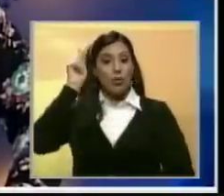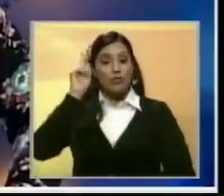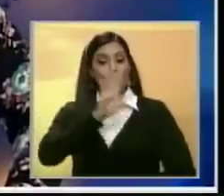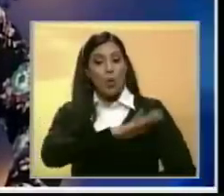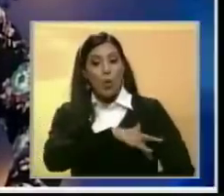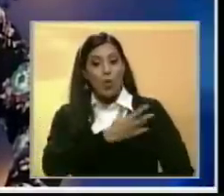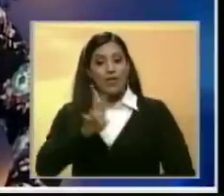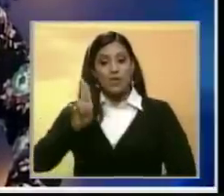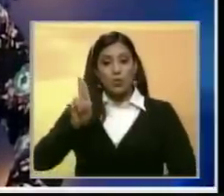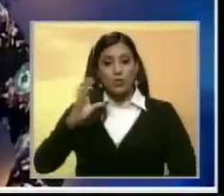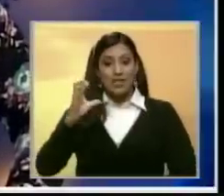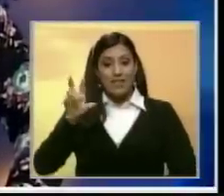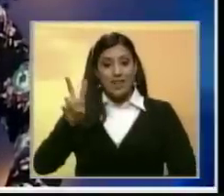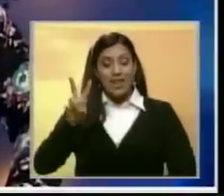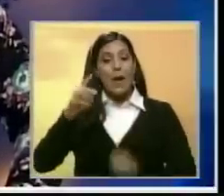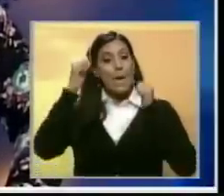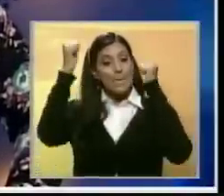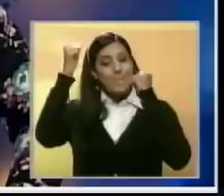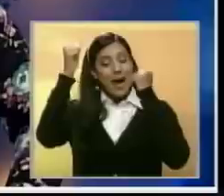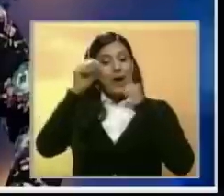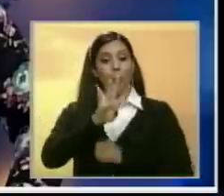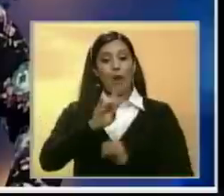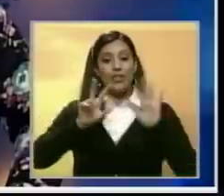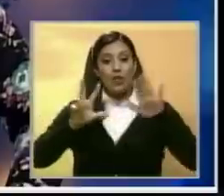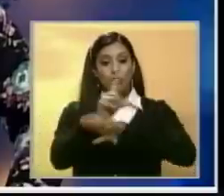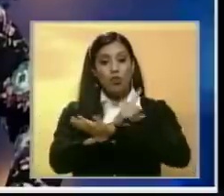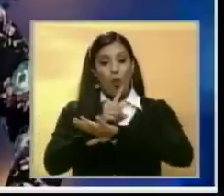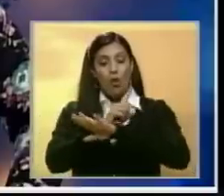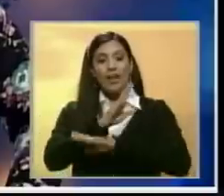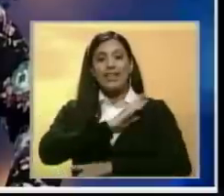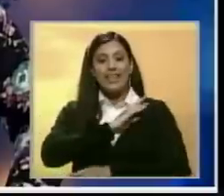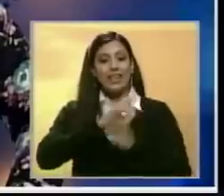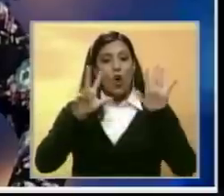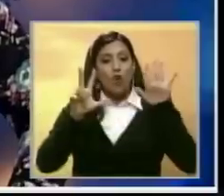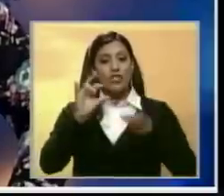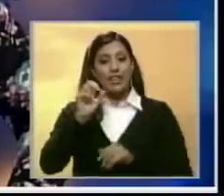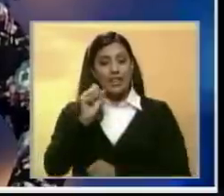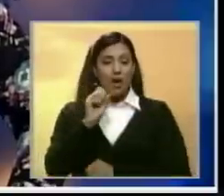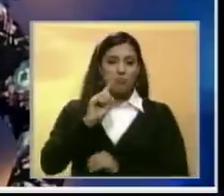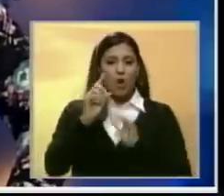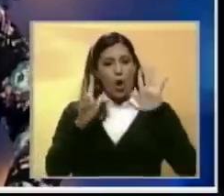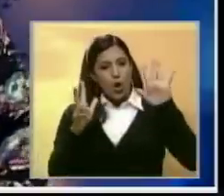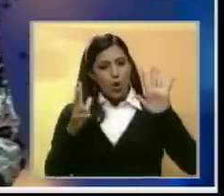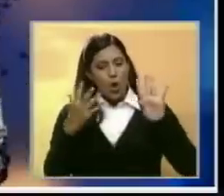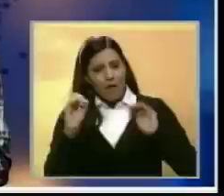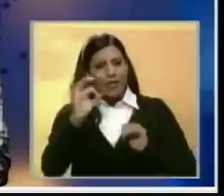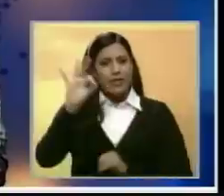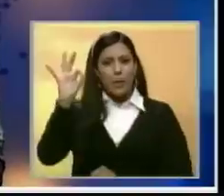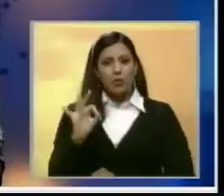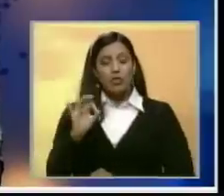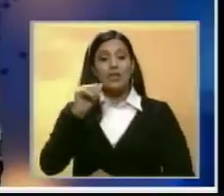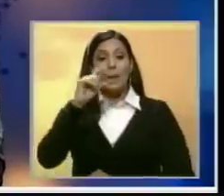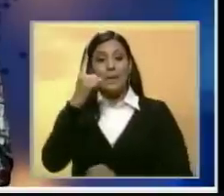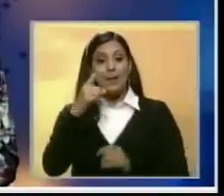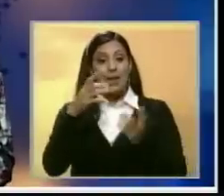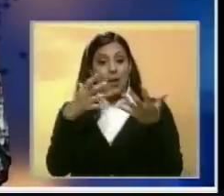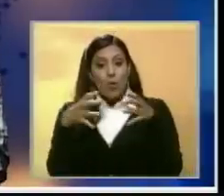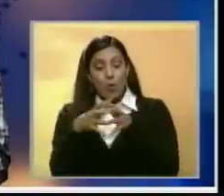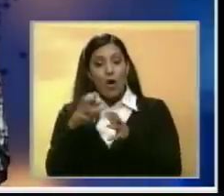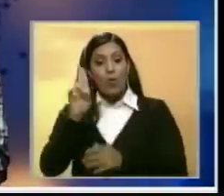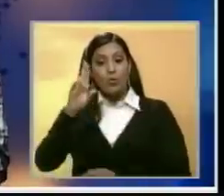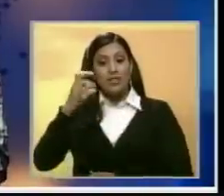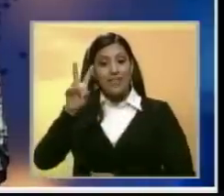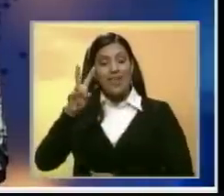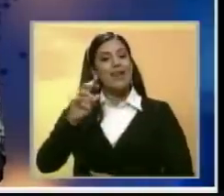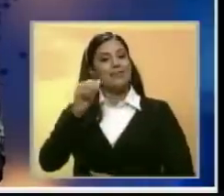Universidad Central de Venezuela, el paro convocado de 48 horas se ha cumplido en un 80 y un 90%. Desde la primera casa de estudios del país